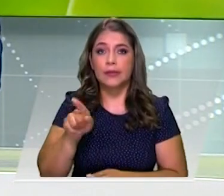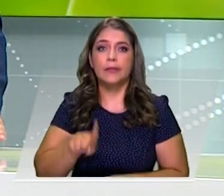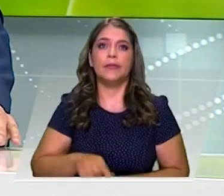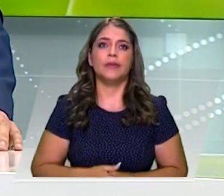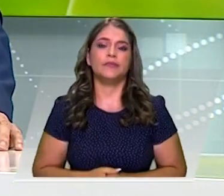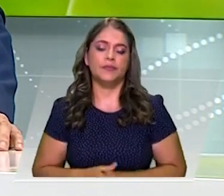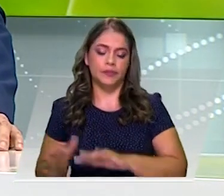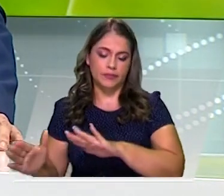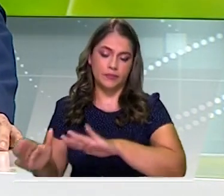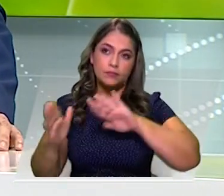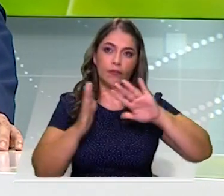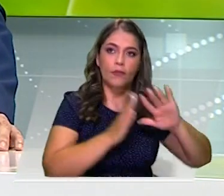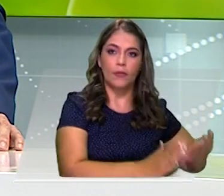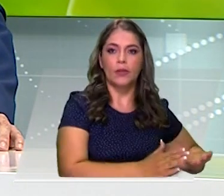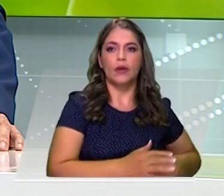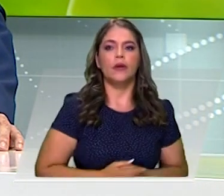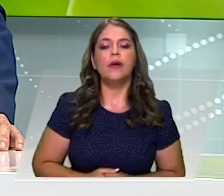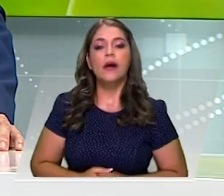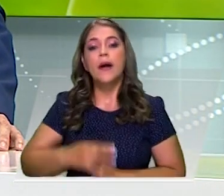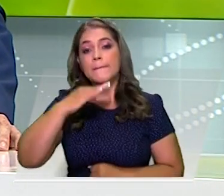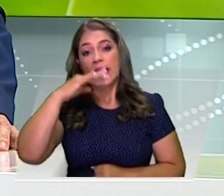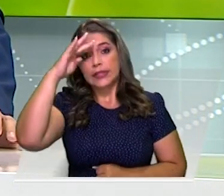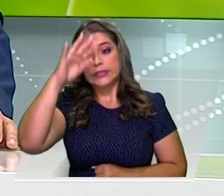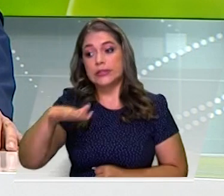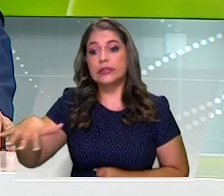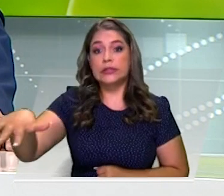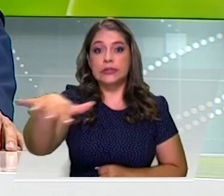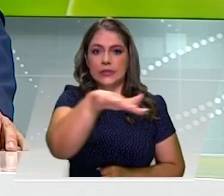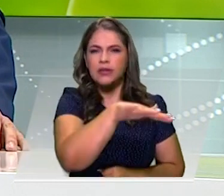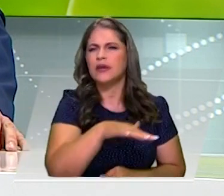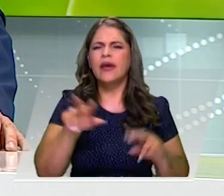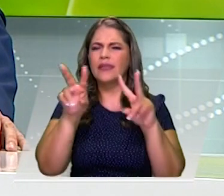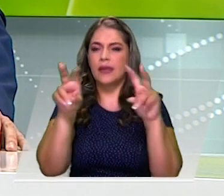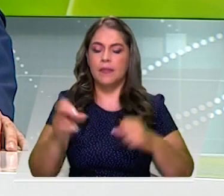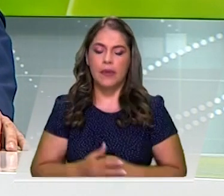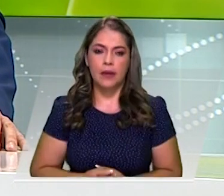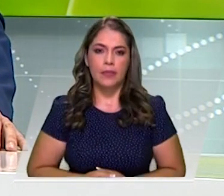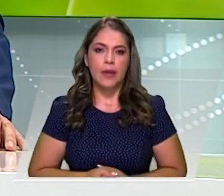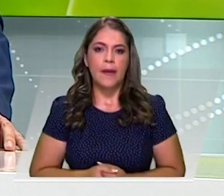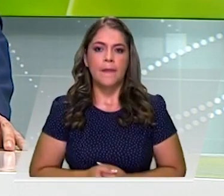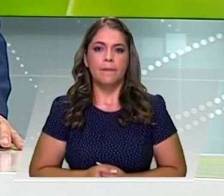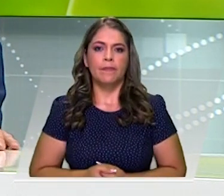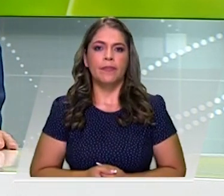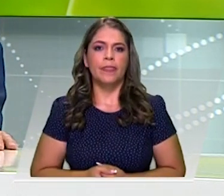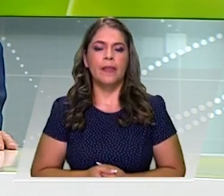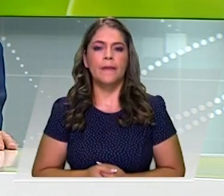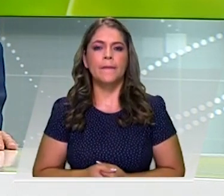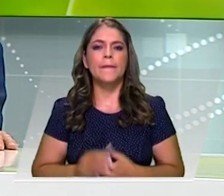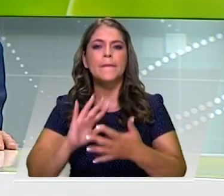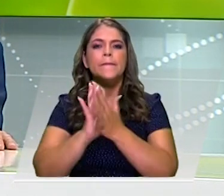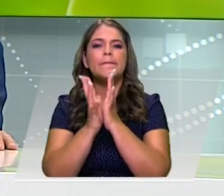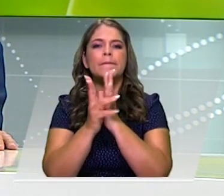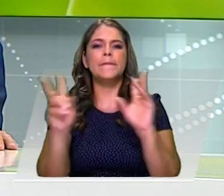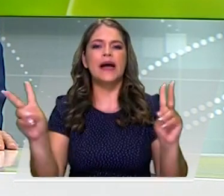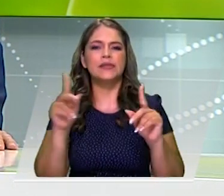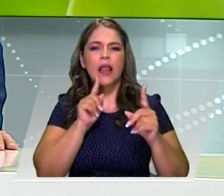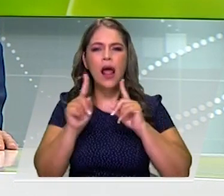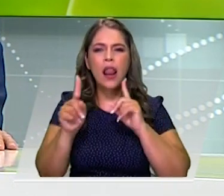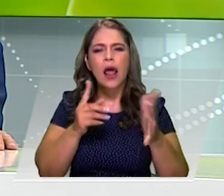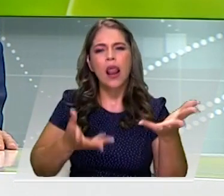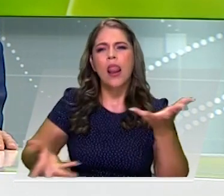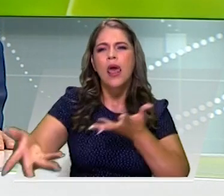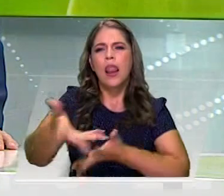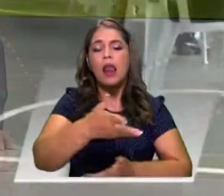En Medellín inician los diálogos por la paz que buscan la construcción del Pacto por la Paz y la Vida Digna en las 16 comunas y los 5 corregimientos de la